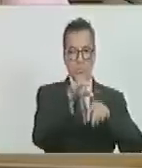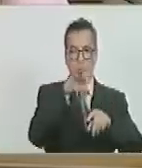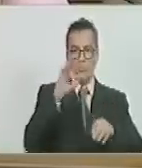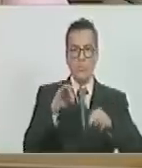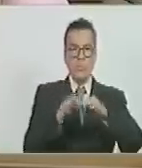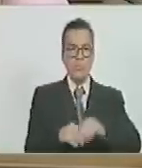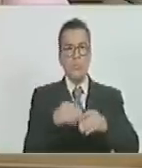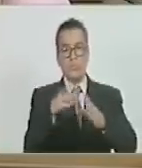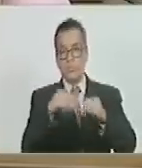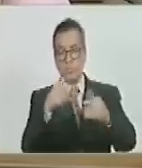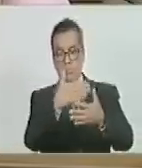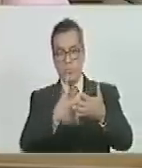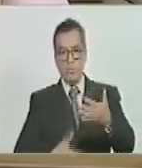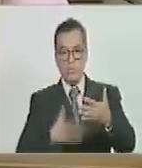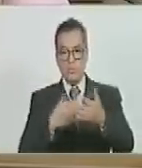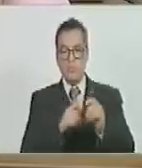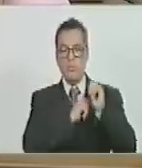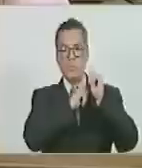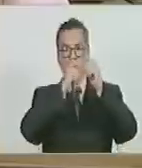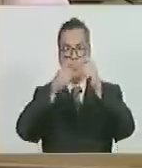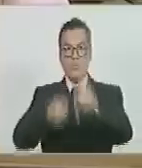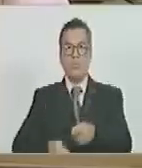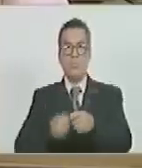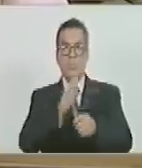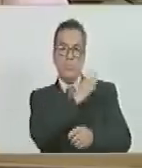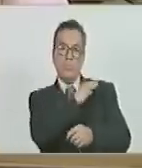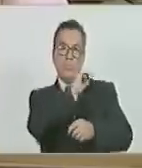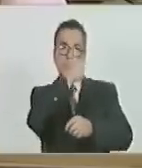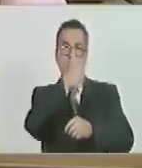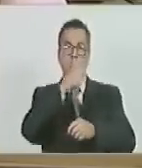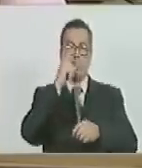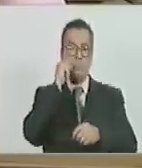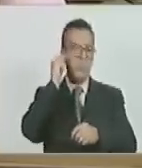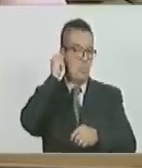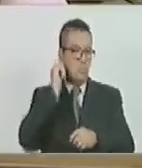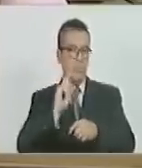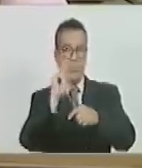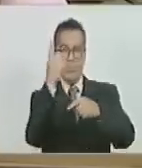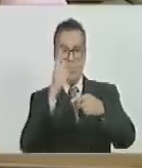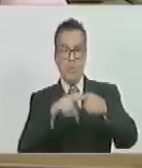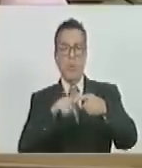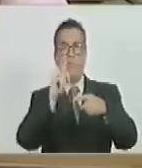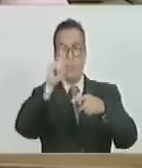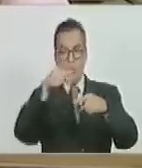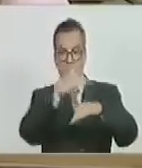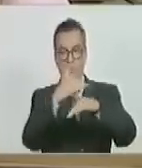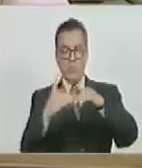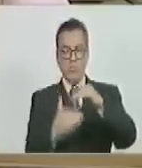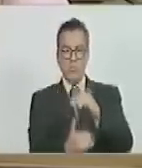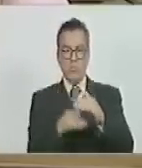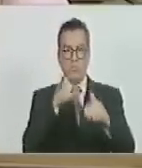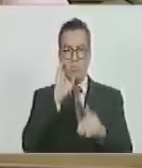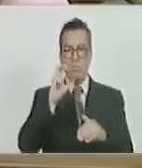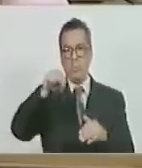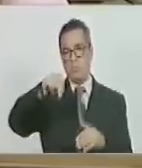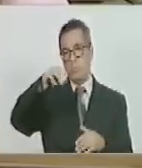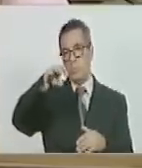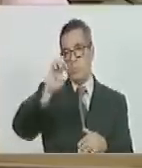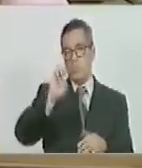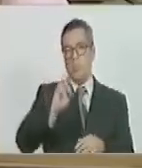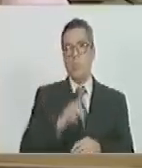respectivos expedientes para la designación de las rectoras o rectores principales y suplentes al Consejo